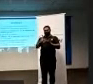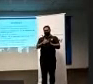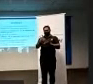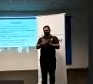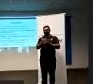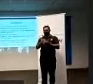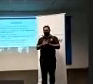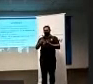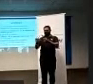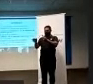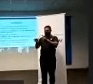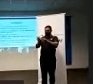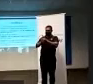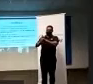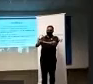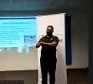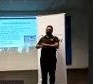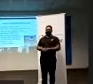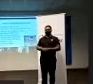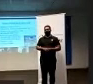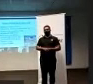de 8 a 12 semanas. Siguiente.